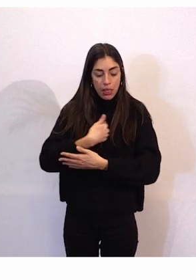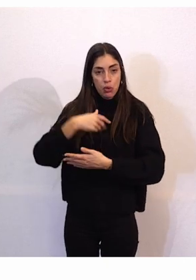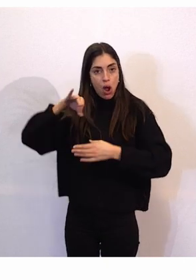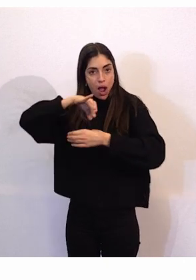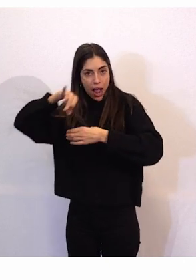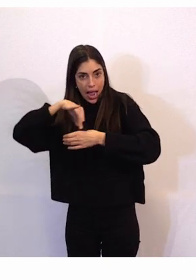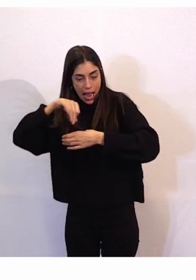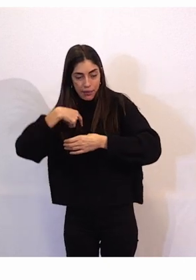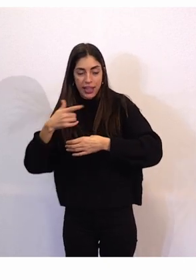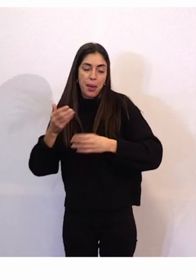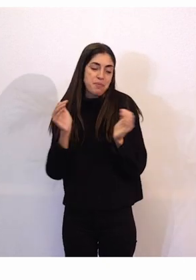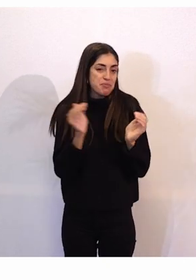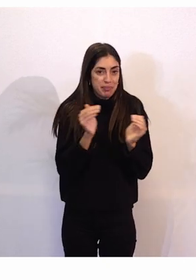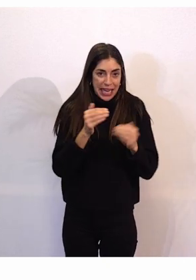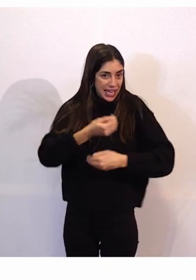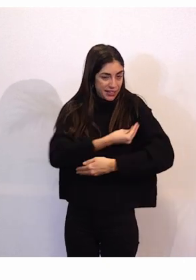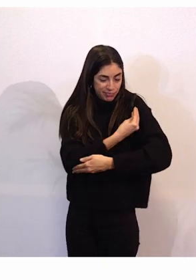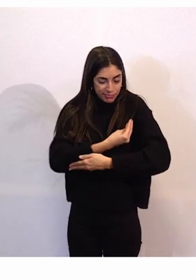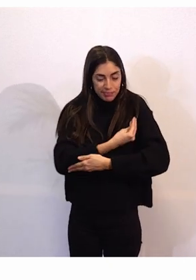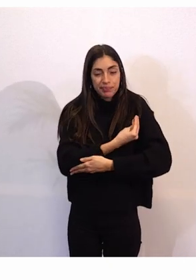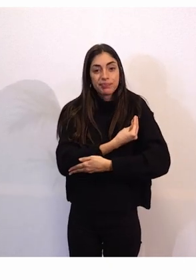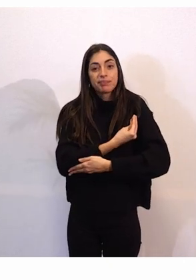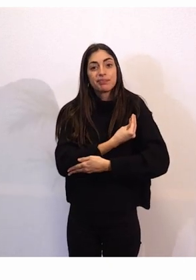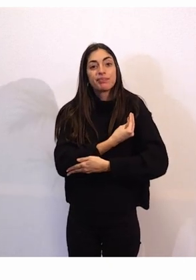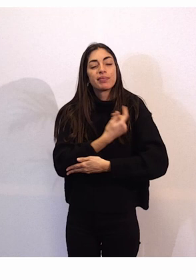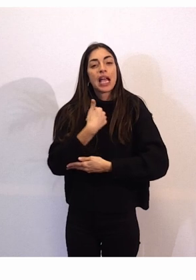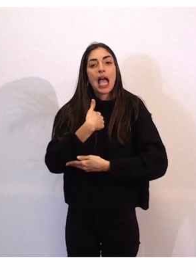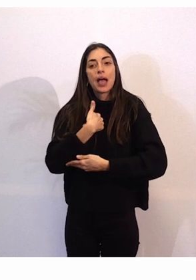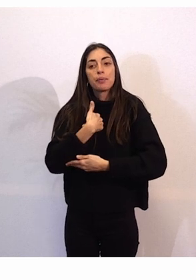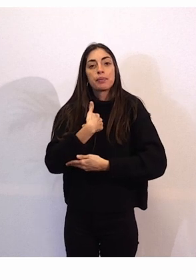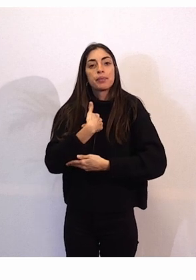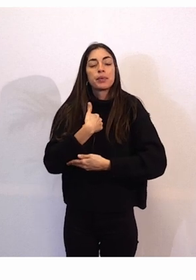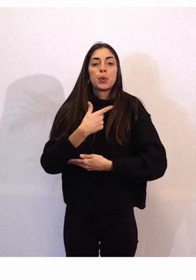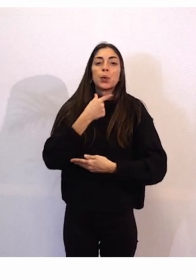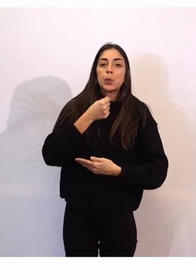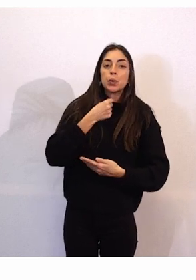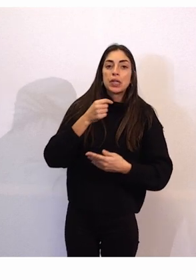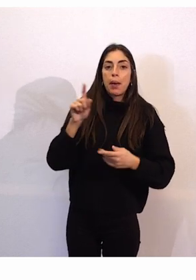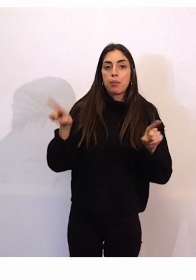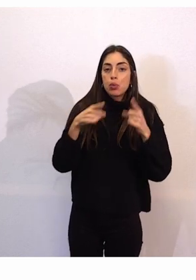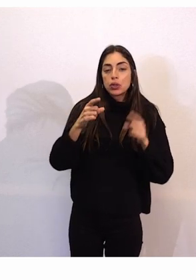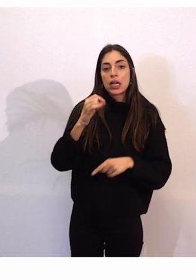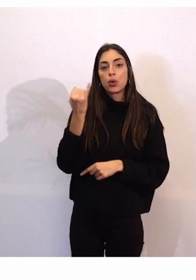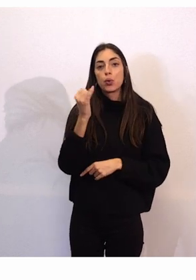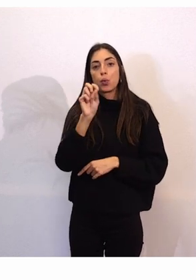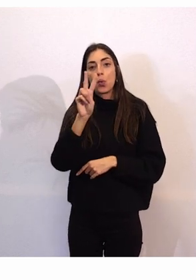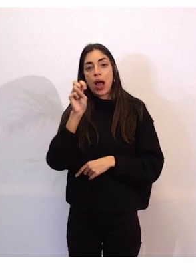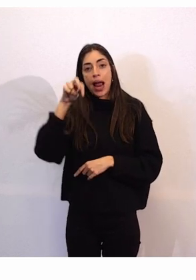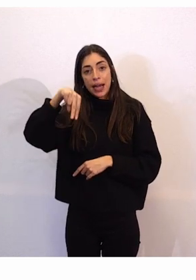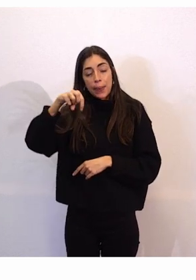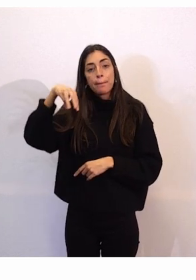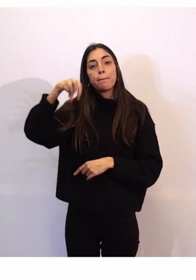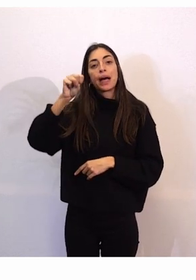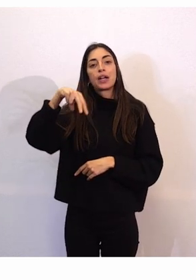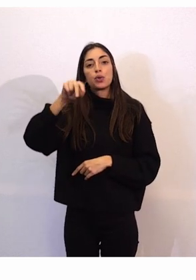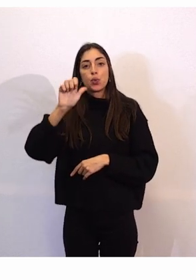chiquitina, para que veas la música. A mí me gustaba Juan Manuel Serrat, me gustaba todas estas de mi época, porque ya tengo 76